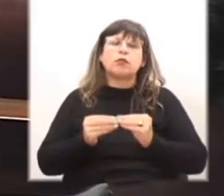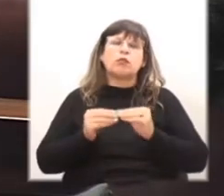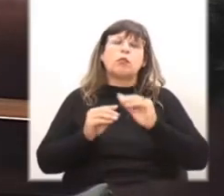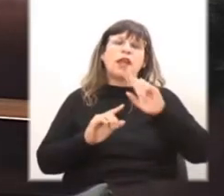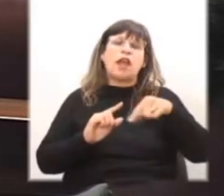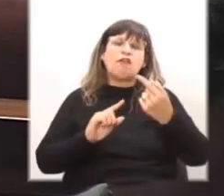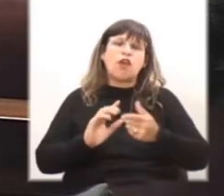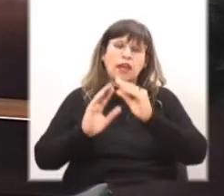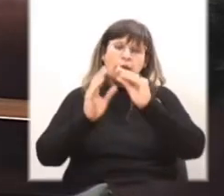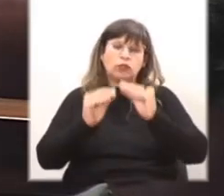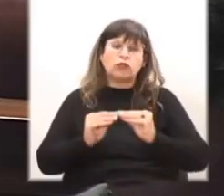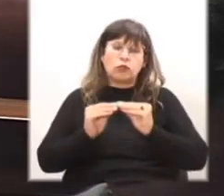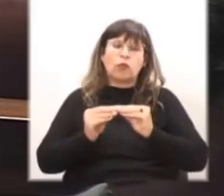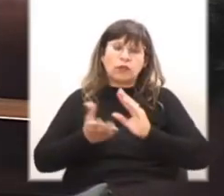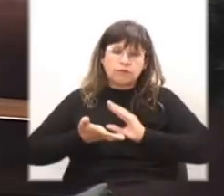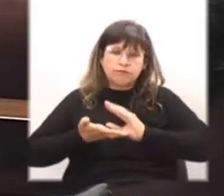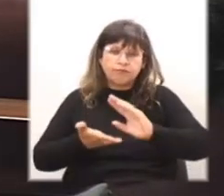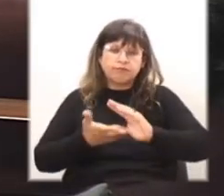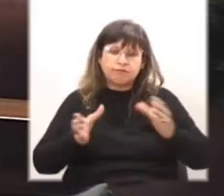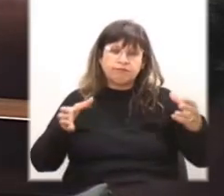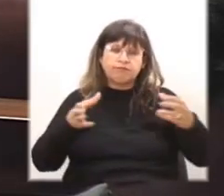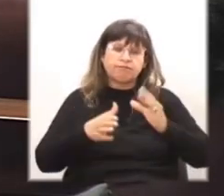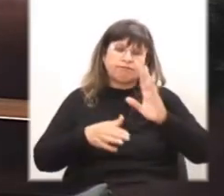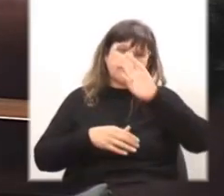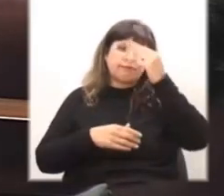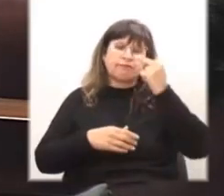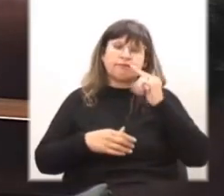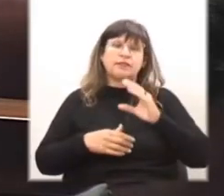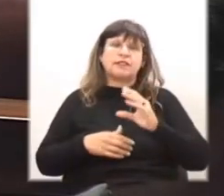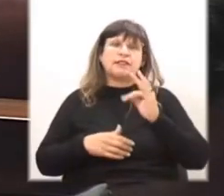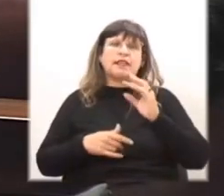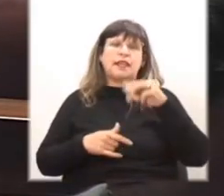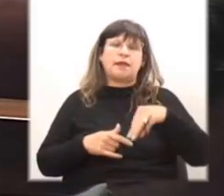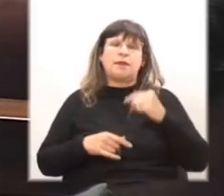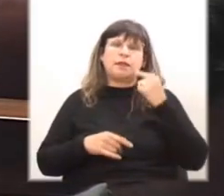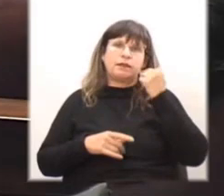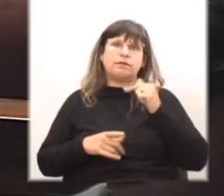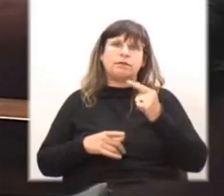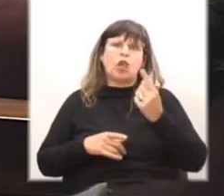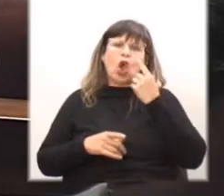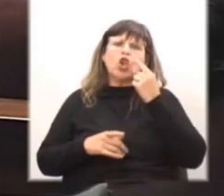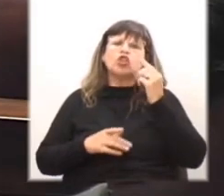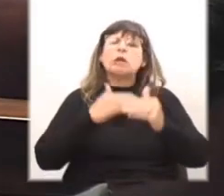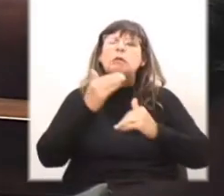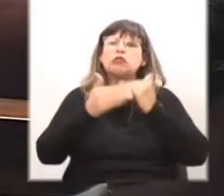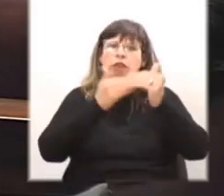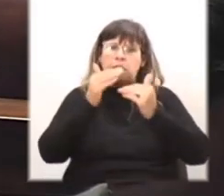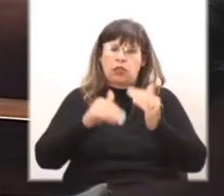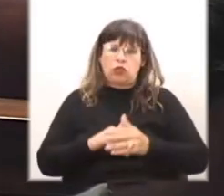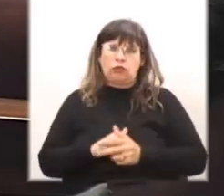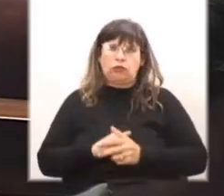extrapresupuestales destinadas a la delegación del Uruguay en CTM? Conocer los procedimientos.